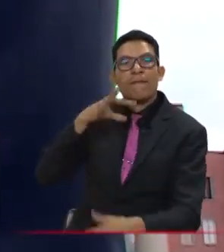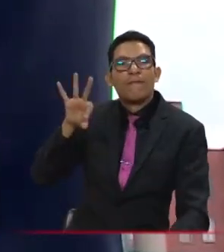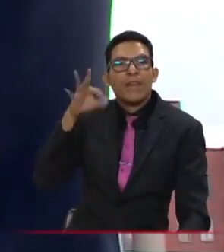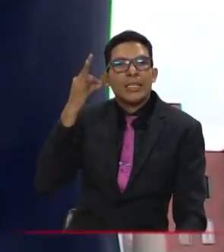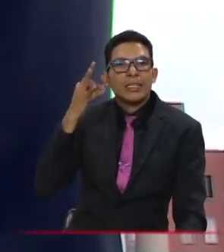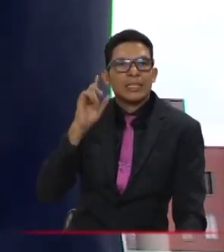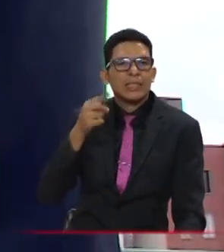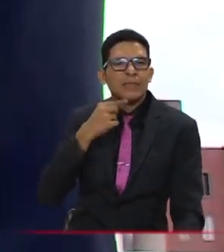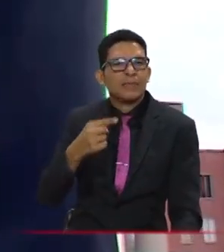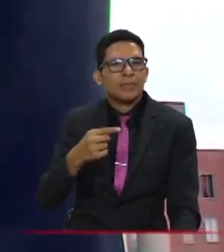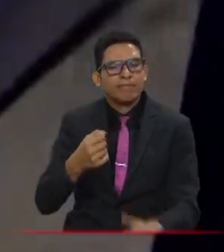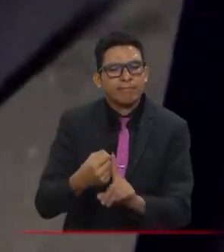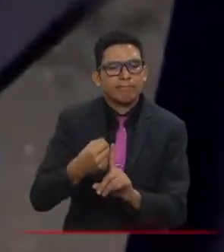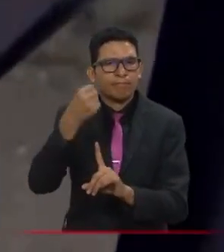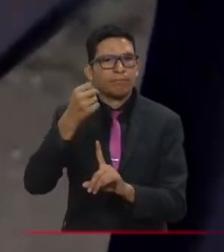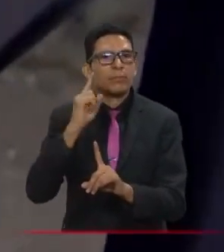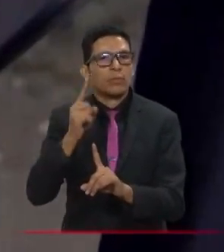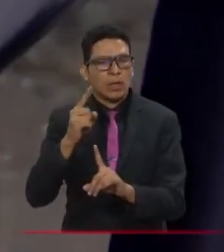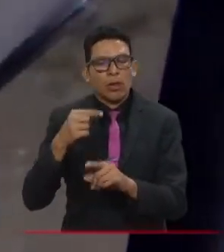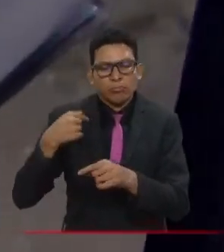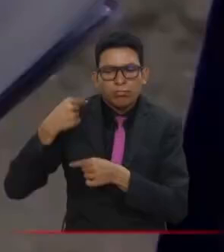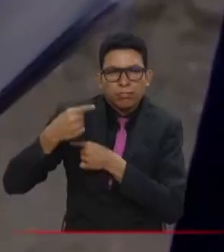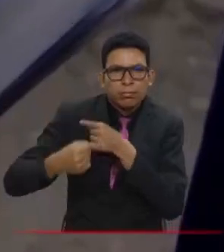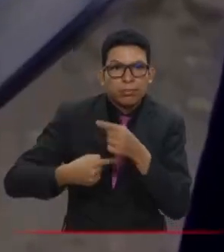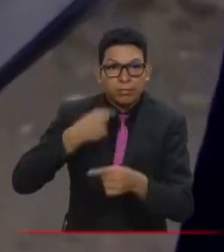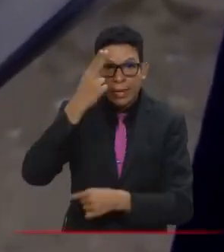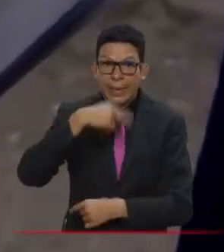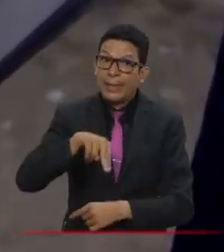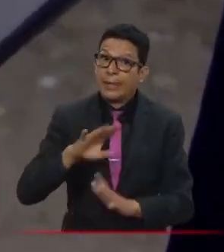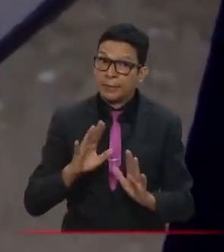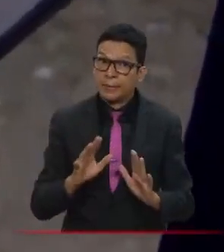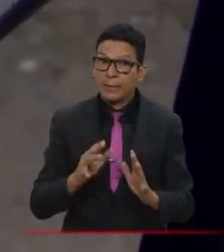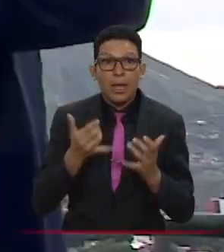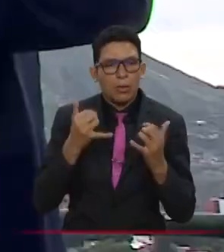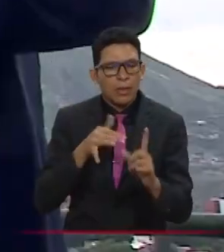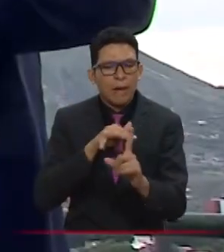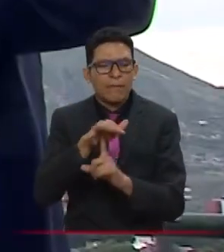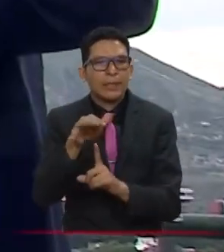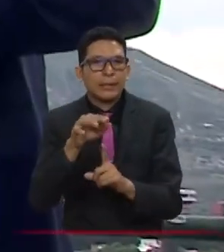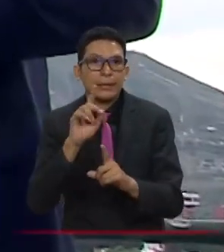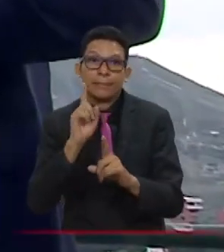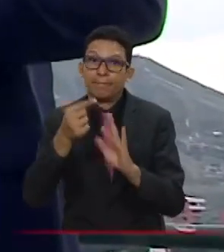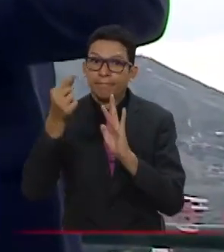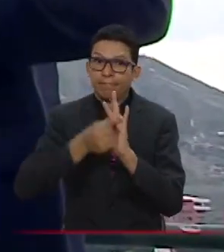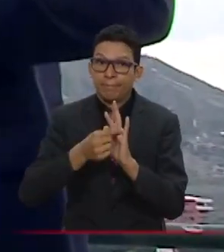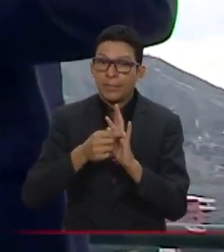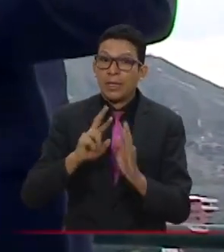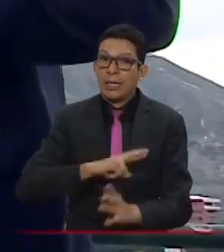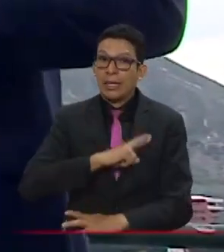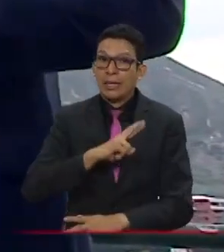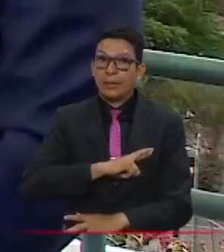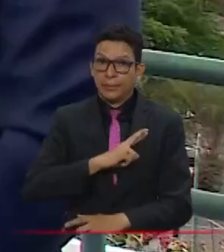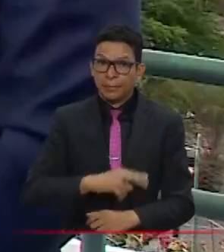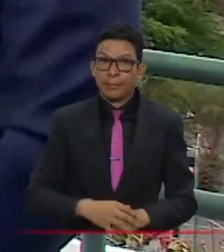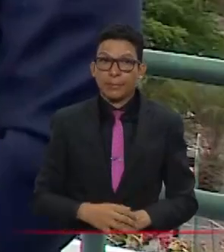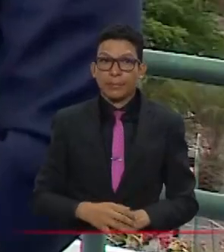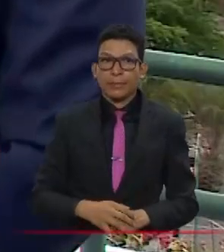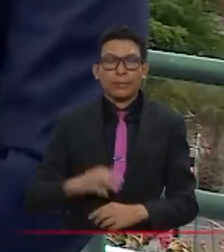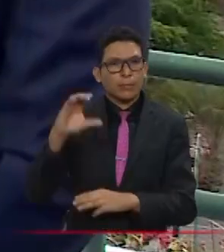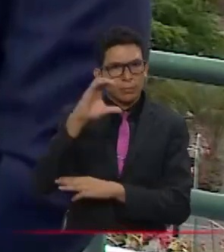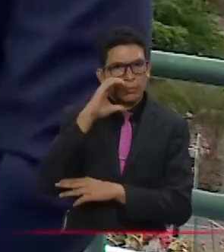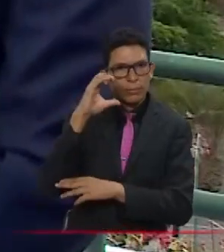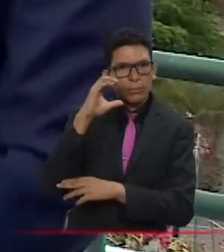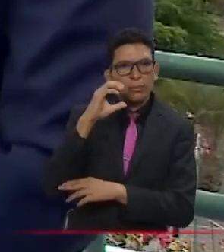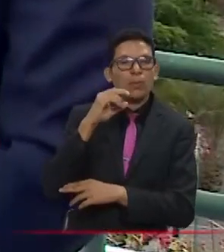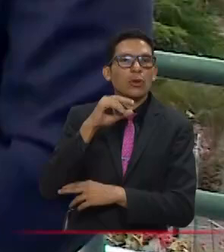originalmente buscaba garantizar la sucesión ahora se debe revisar Cómo afecta esta ley a los matrimonios religiosos Colombia y El Vaticano